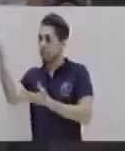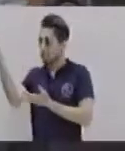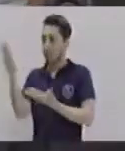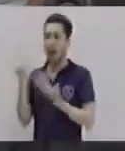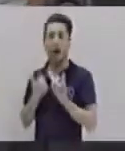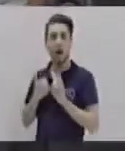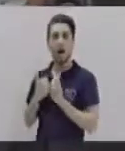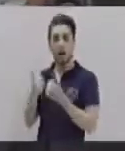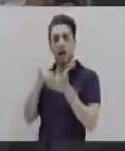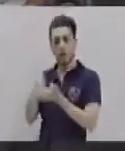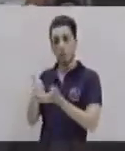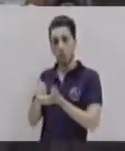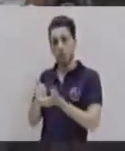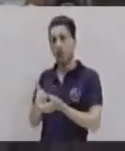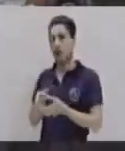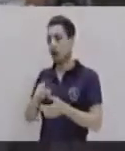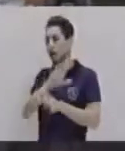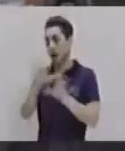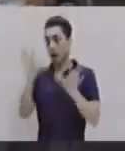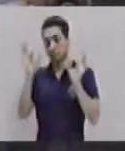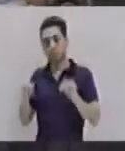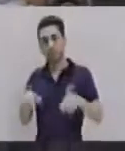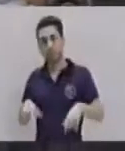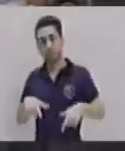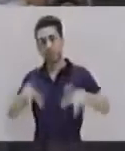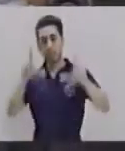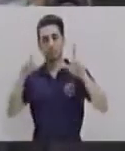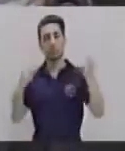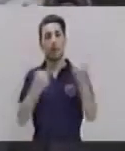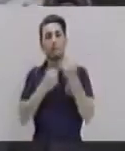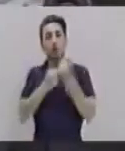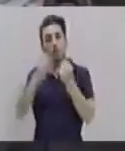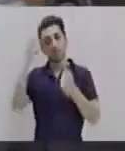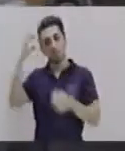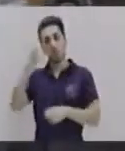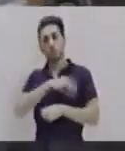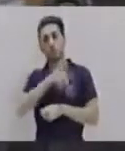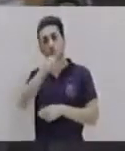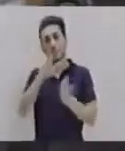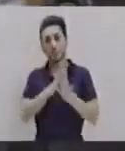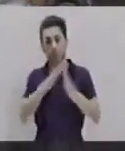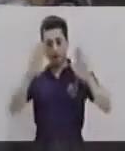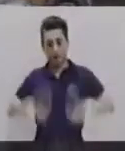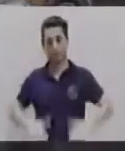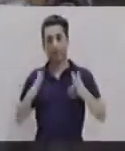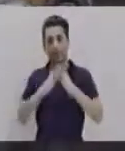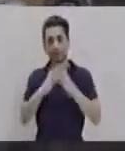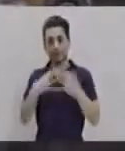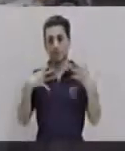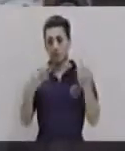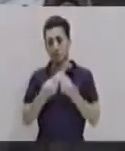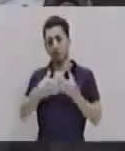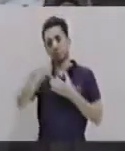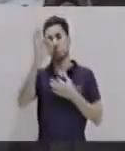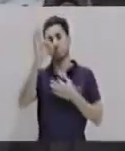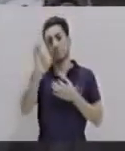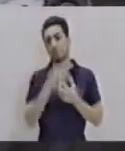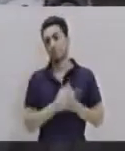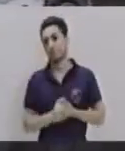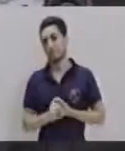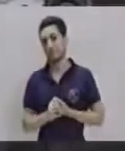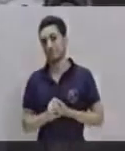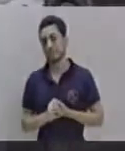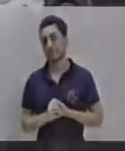Pedir ayuda no es malo. Es así como llegamos al final del segmento de apoyo psicosocial y ustedes, por favor, quédense en casa y recuerden que juntos saldremos